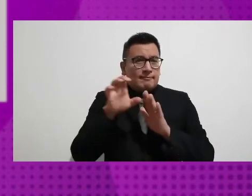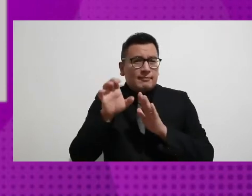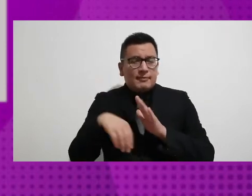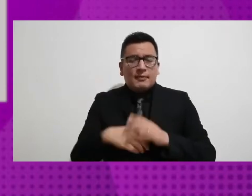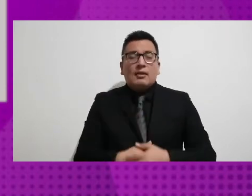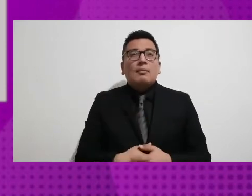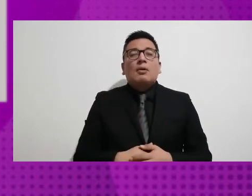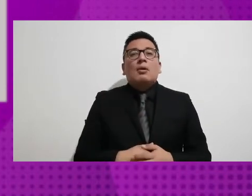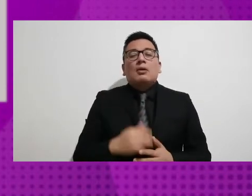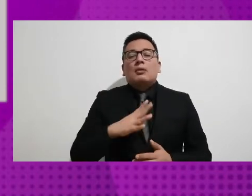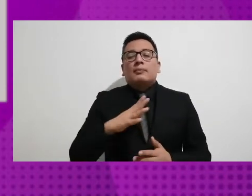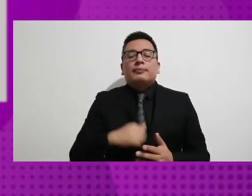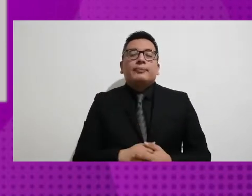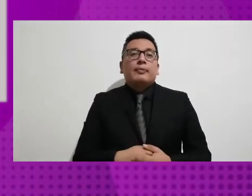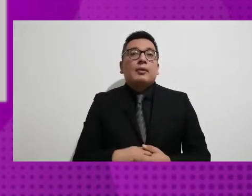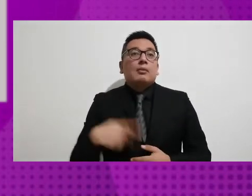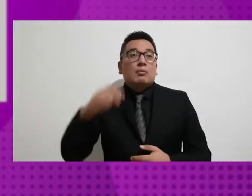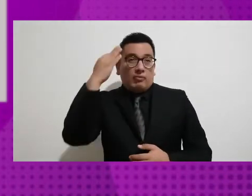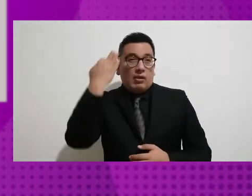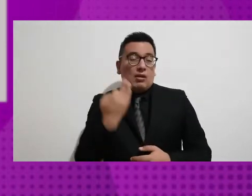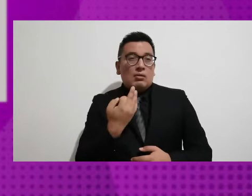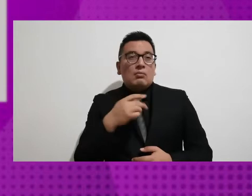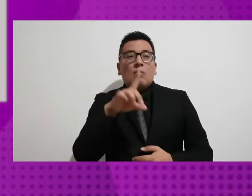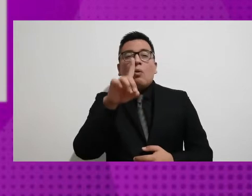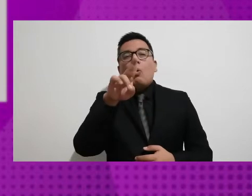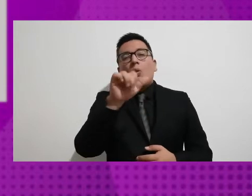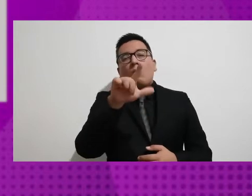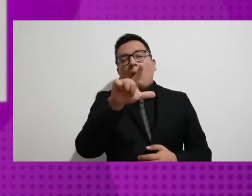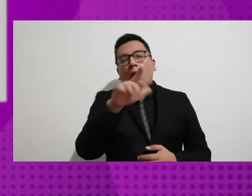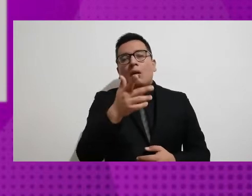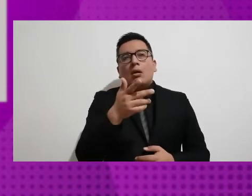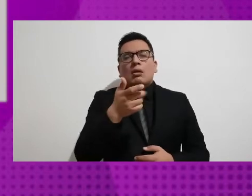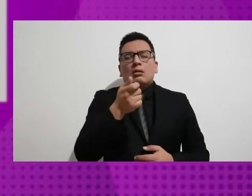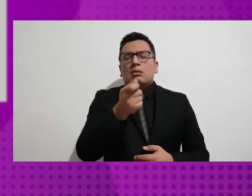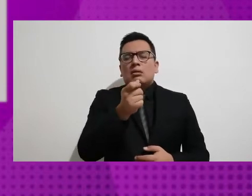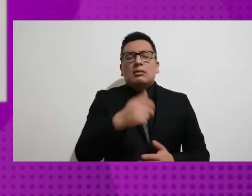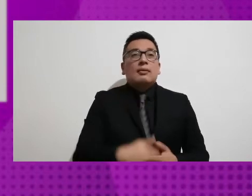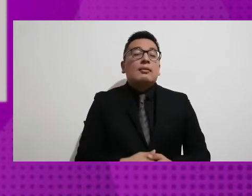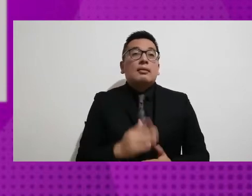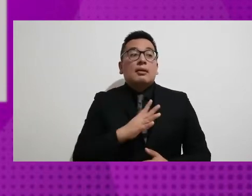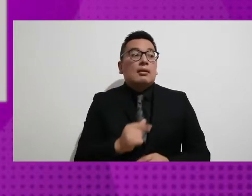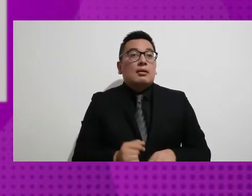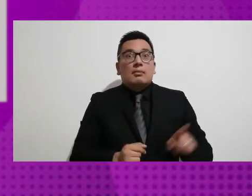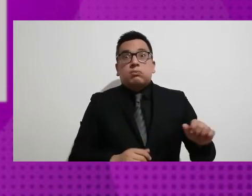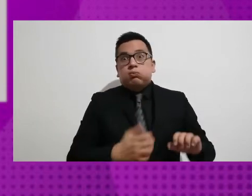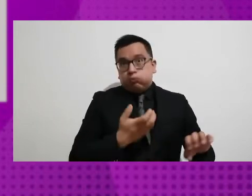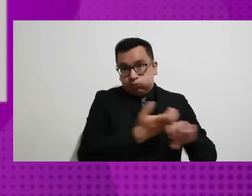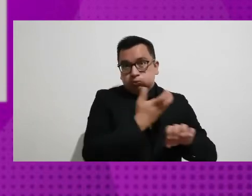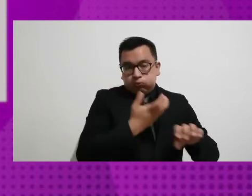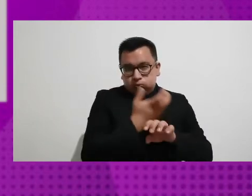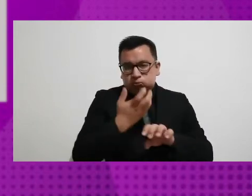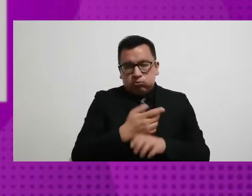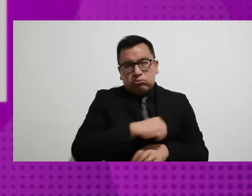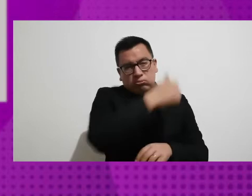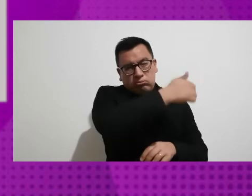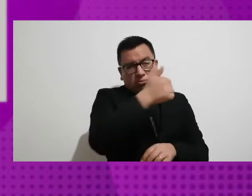Algunos ejemplos del federalismo dual: en él se salvaguarda la autonomía, otrora soberanía, de los Estados,